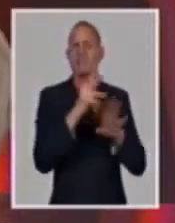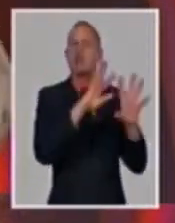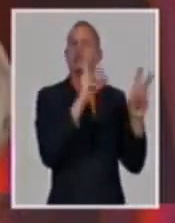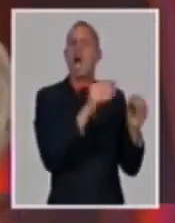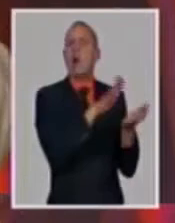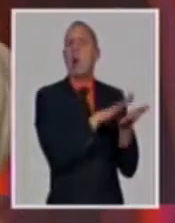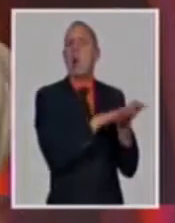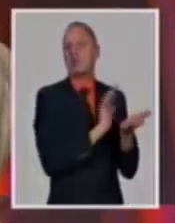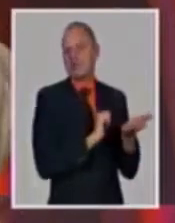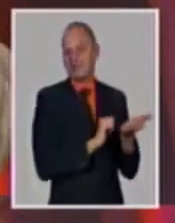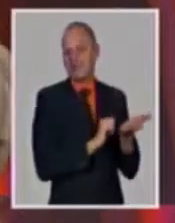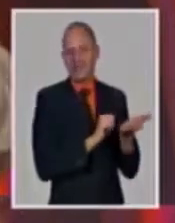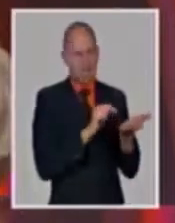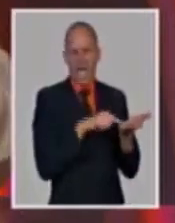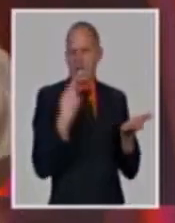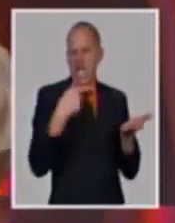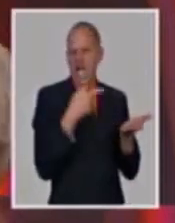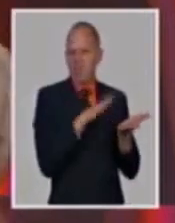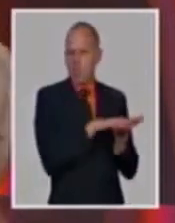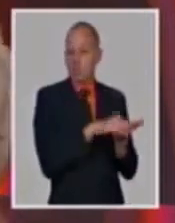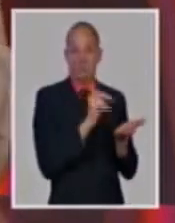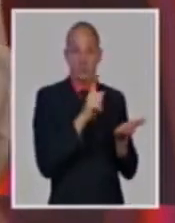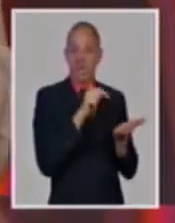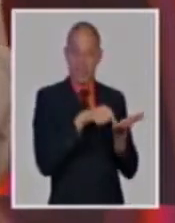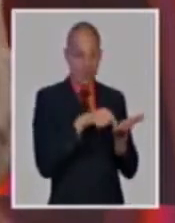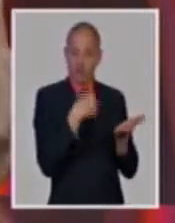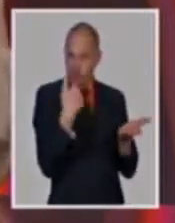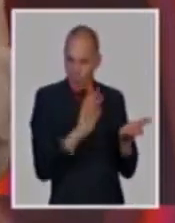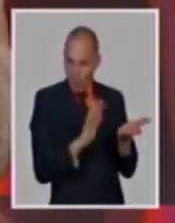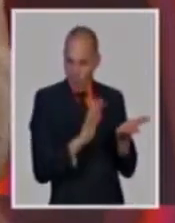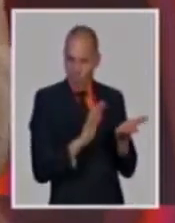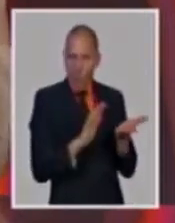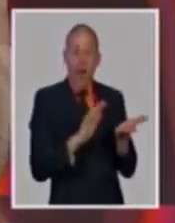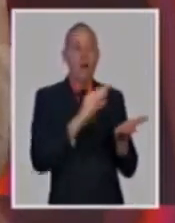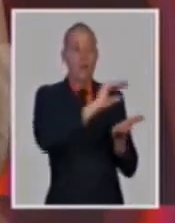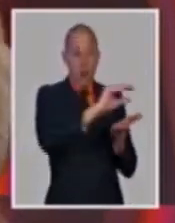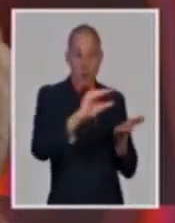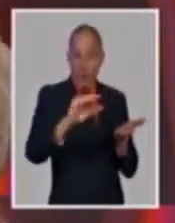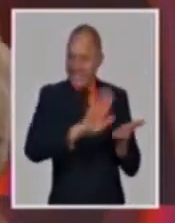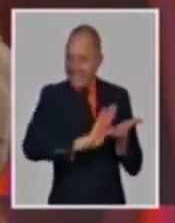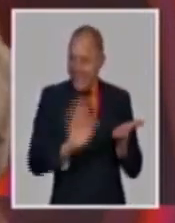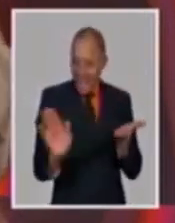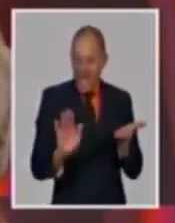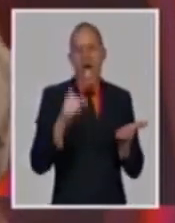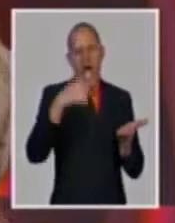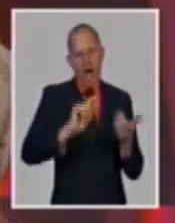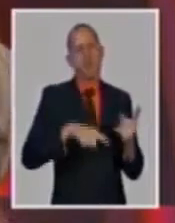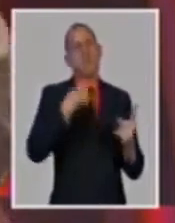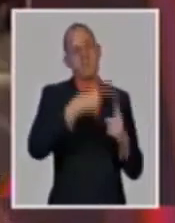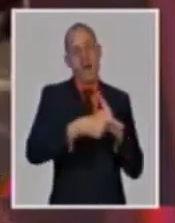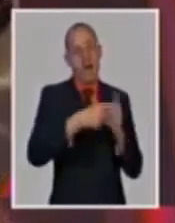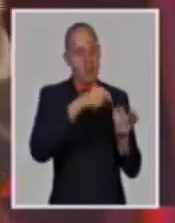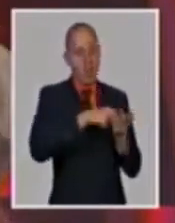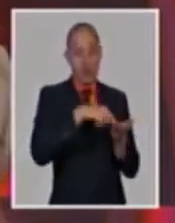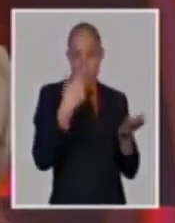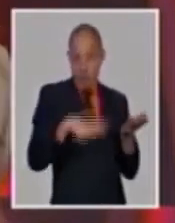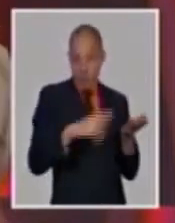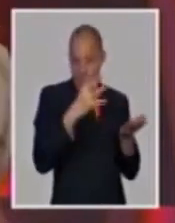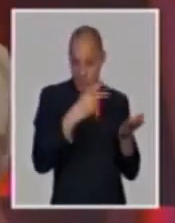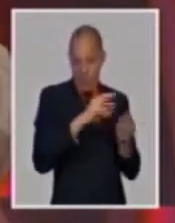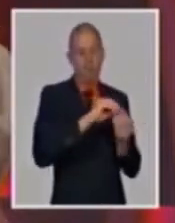Estado en términos de rendimiento de la inversión, porque es lo que el Estado capta por ser dueño de esa empresa, de alguna